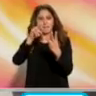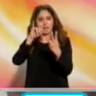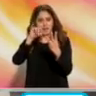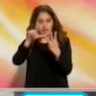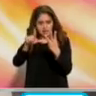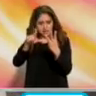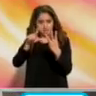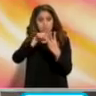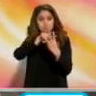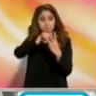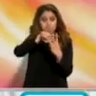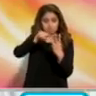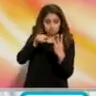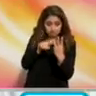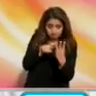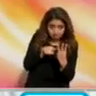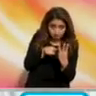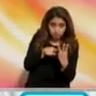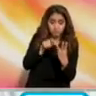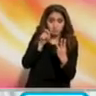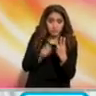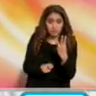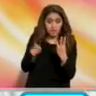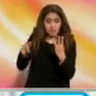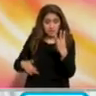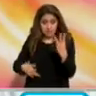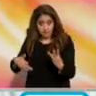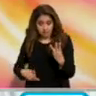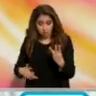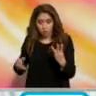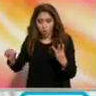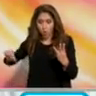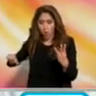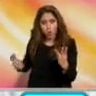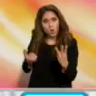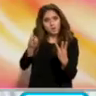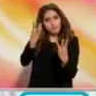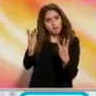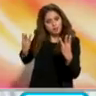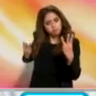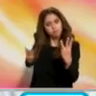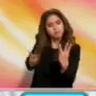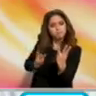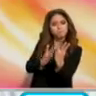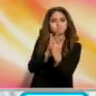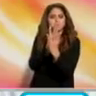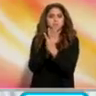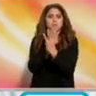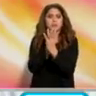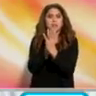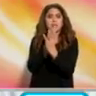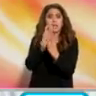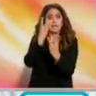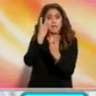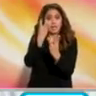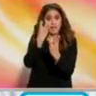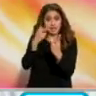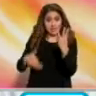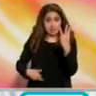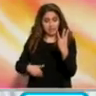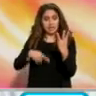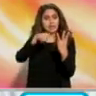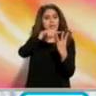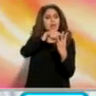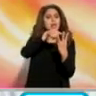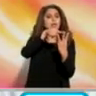Y estos 3 personajes actúan otros personajes. Entonces, eso es lo interesante. Ellos están